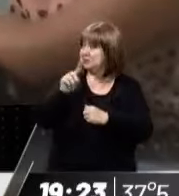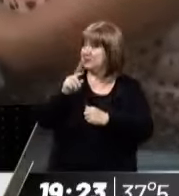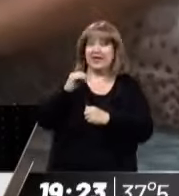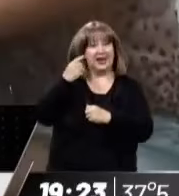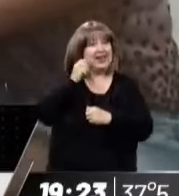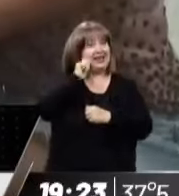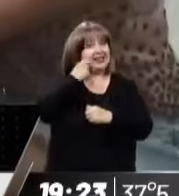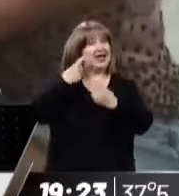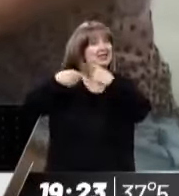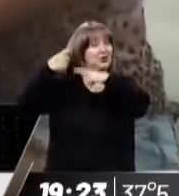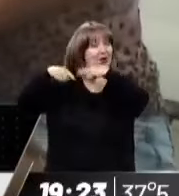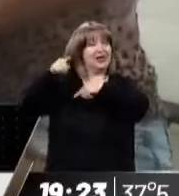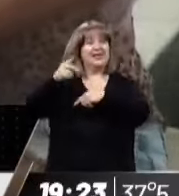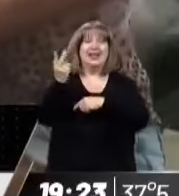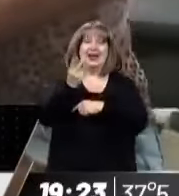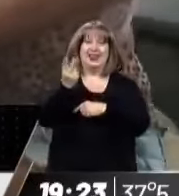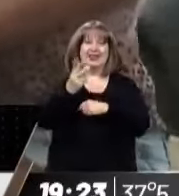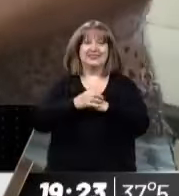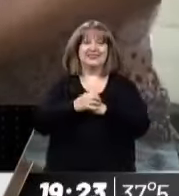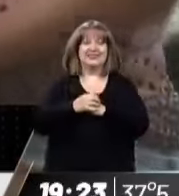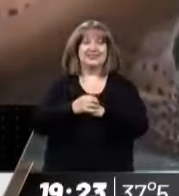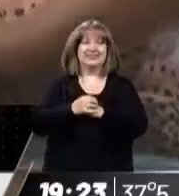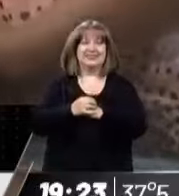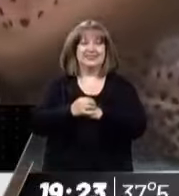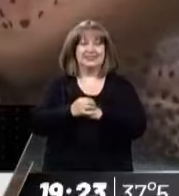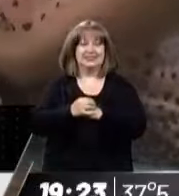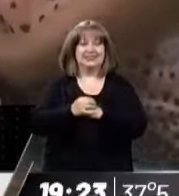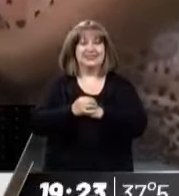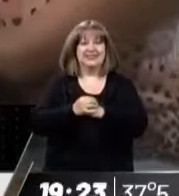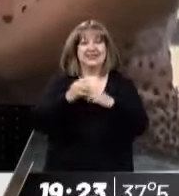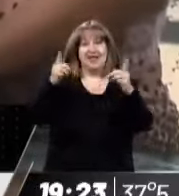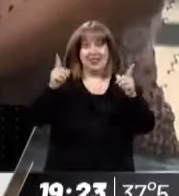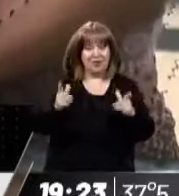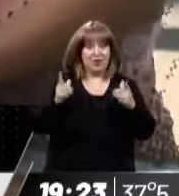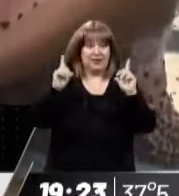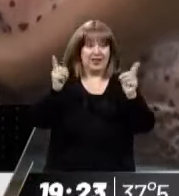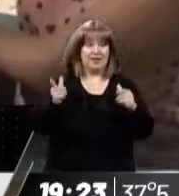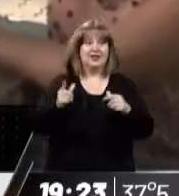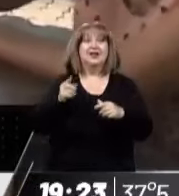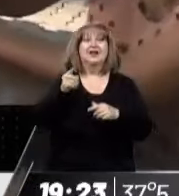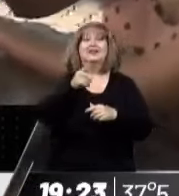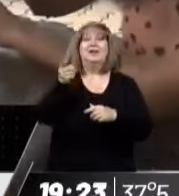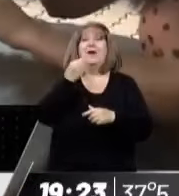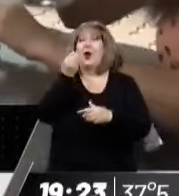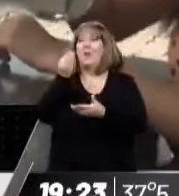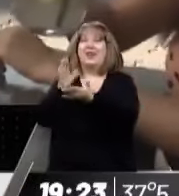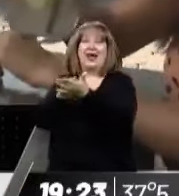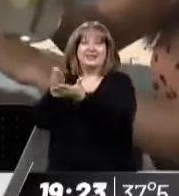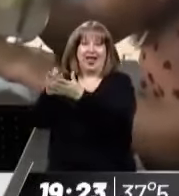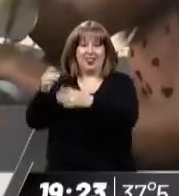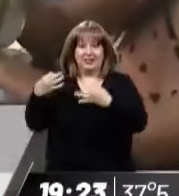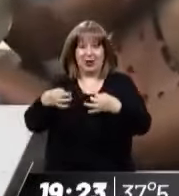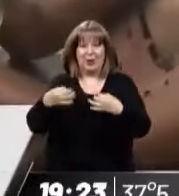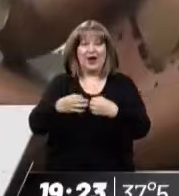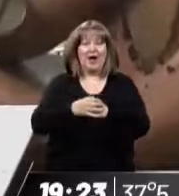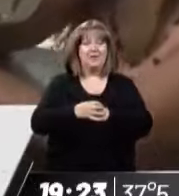dije que te iba a sorprender. Pero maravillosos los dos. Salud. Andá poniendo las costillitas. ¿Ah? Muy bien. En un bar de la Aristide. Chicos, me ha